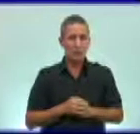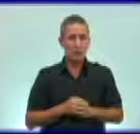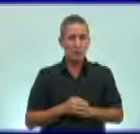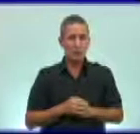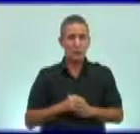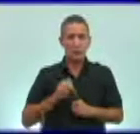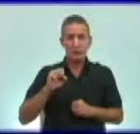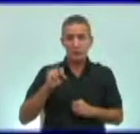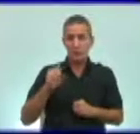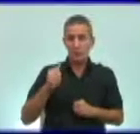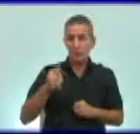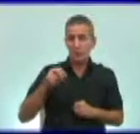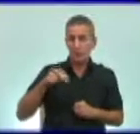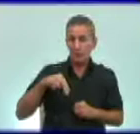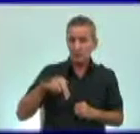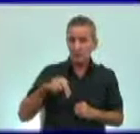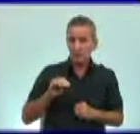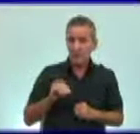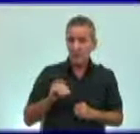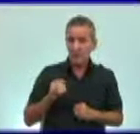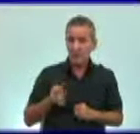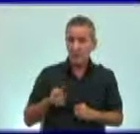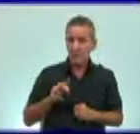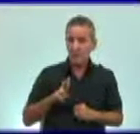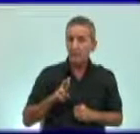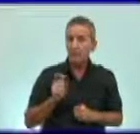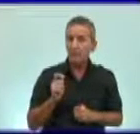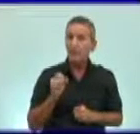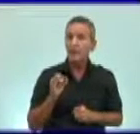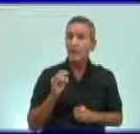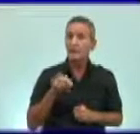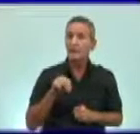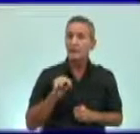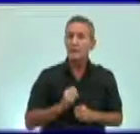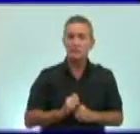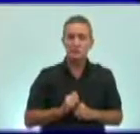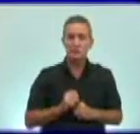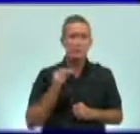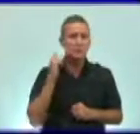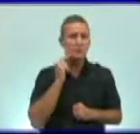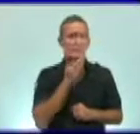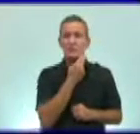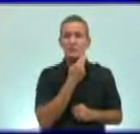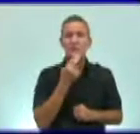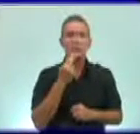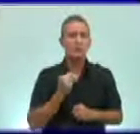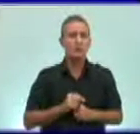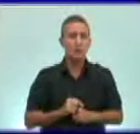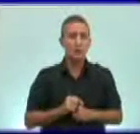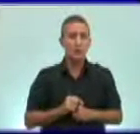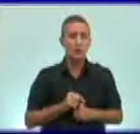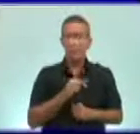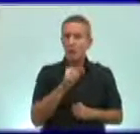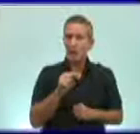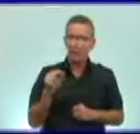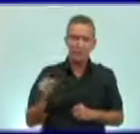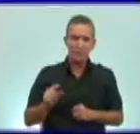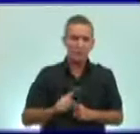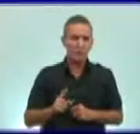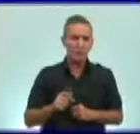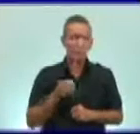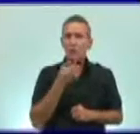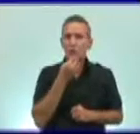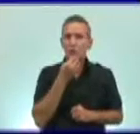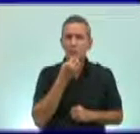Matorras. Dice Martí en ese momento: los hombres no pueden ser más perfectos que el sol. No aspires a ser más perfecto que el